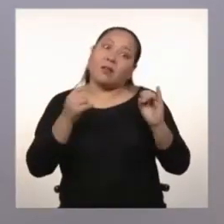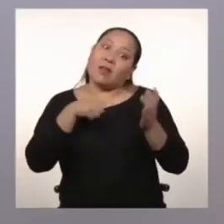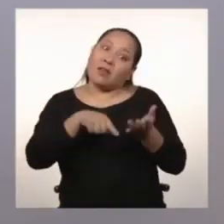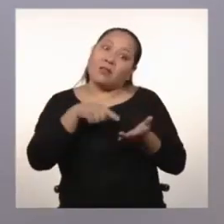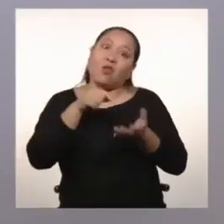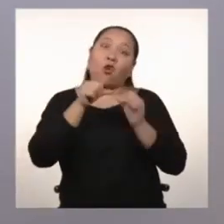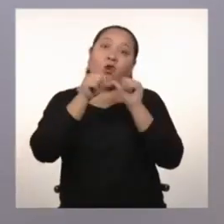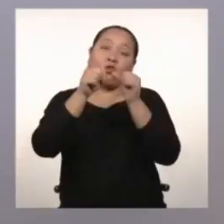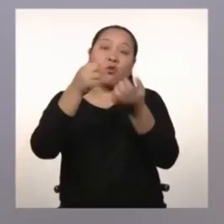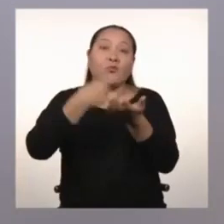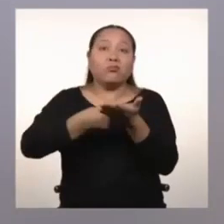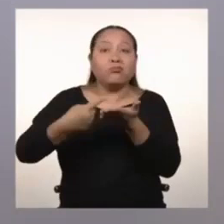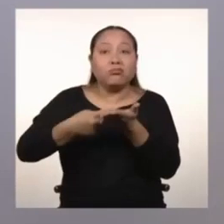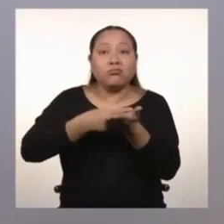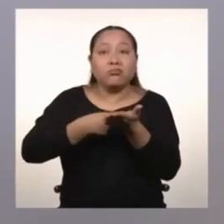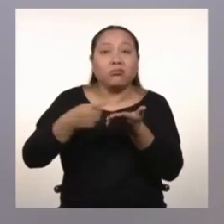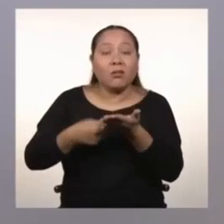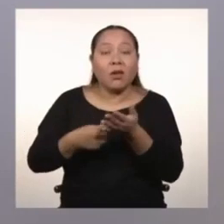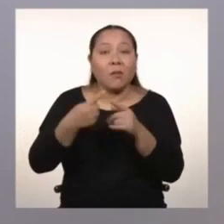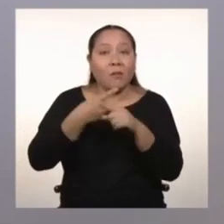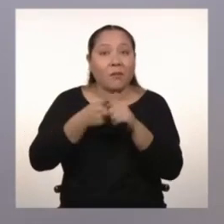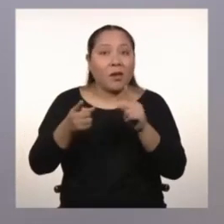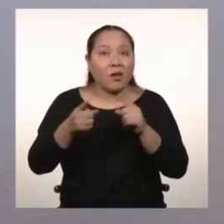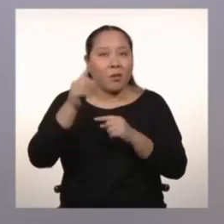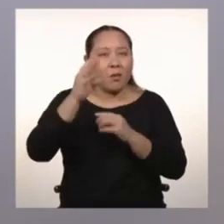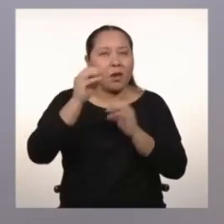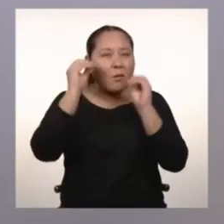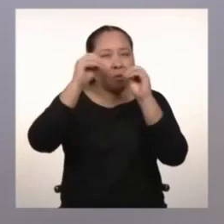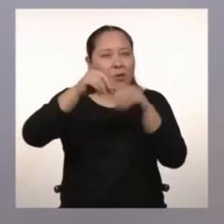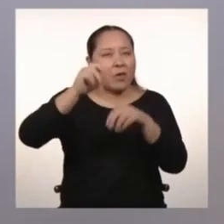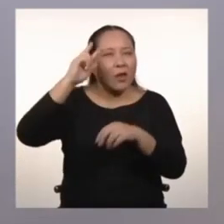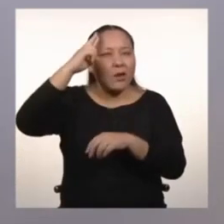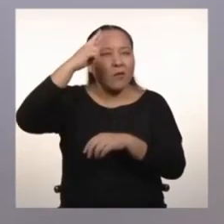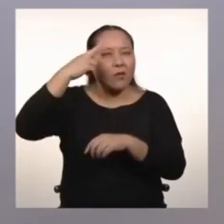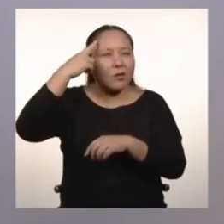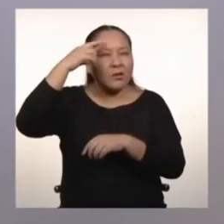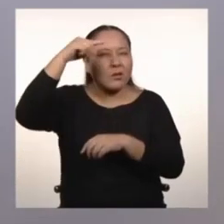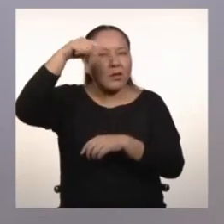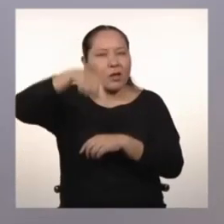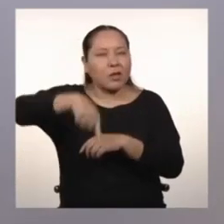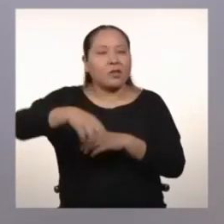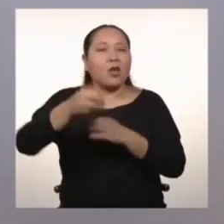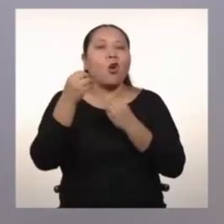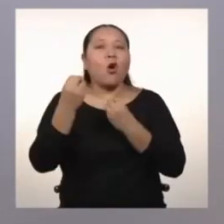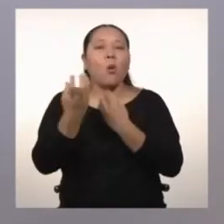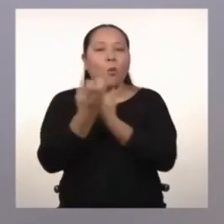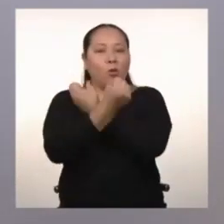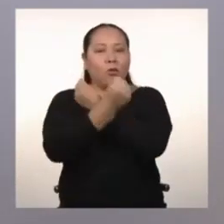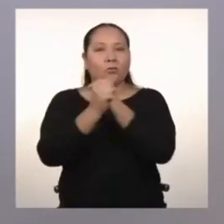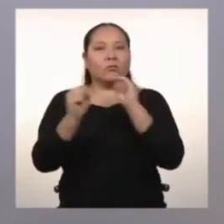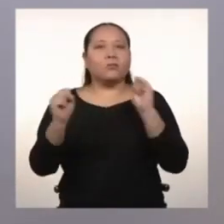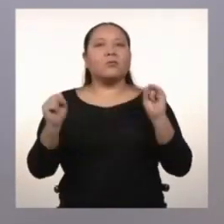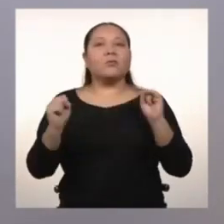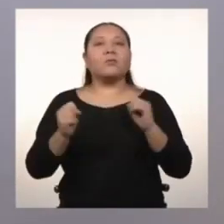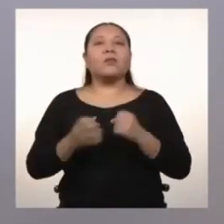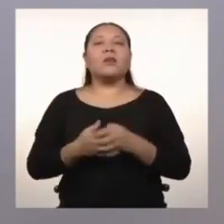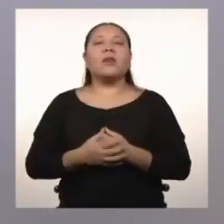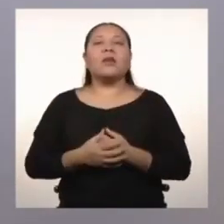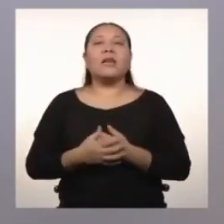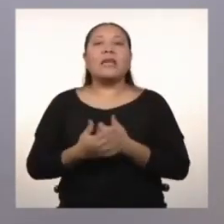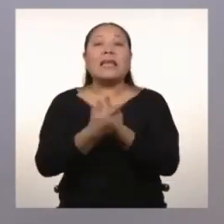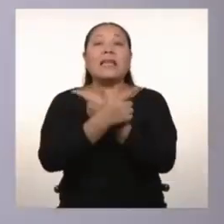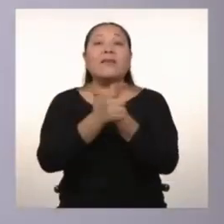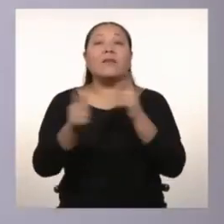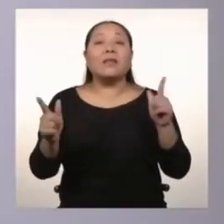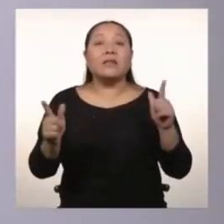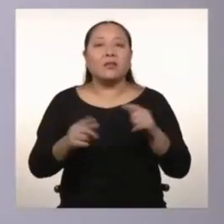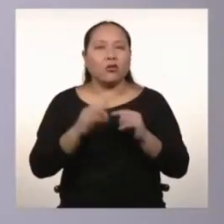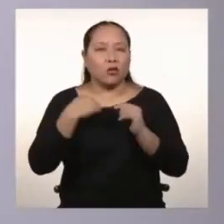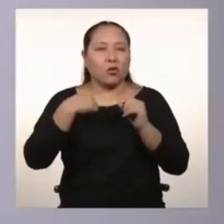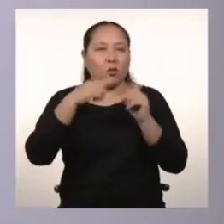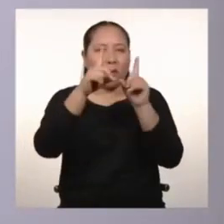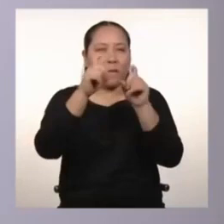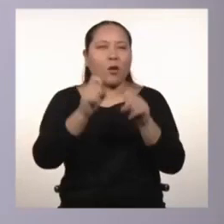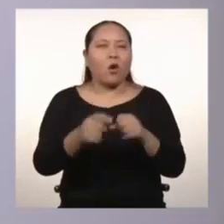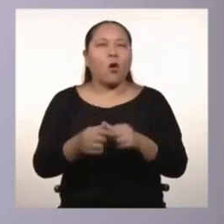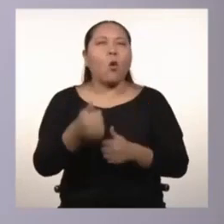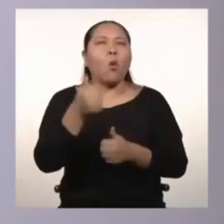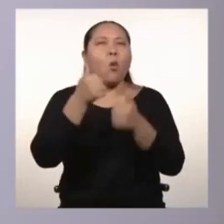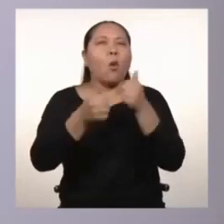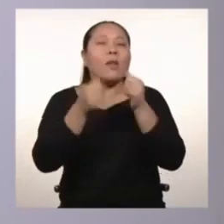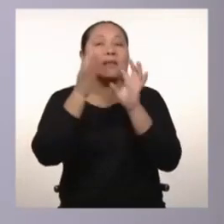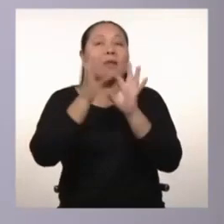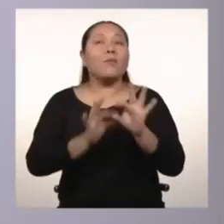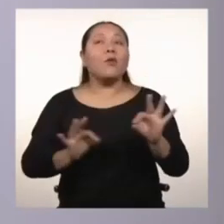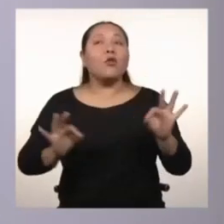debate, pero para aportar y reflexionar sobre nuestra soberanía, les voy a decir una pregunta. ¿Cuán importante